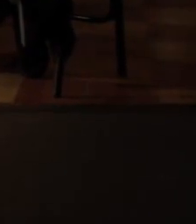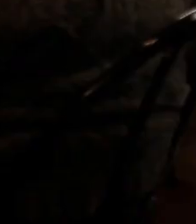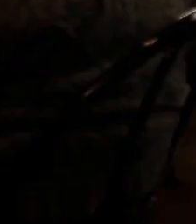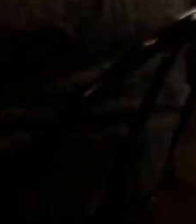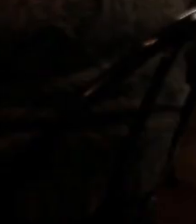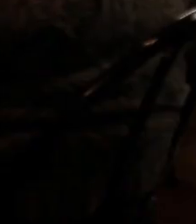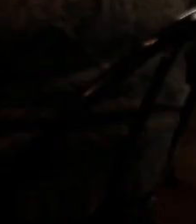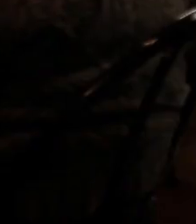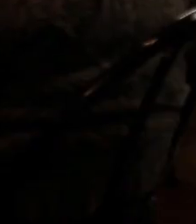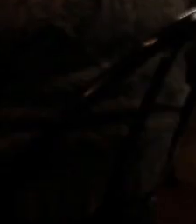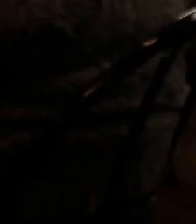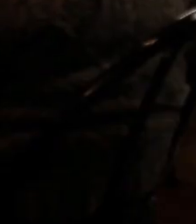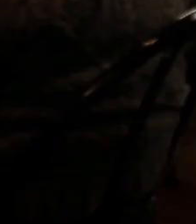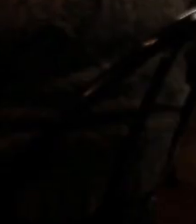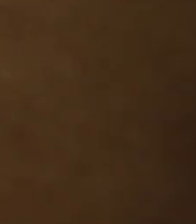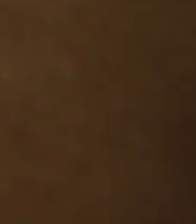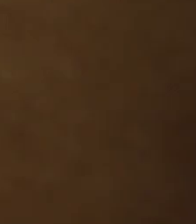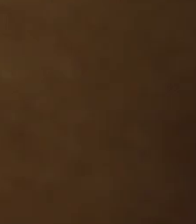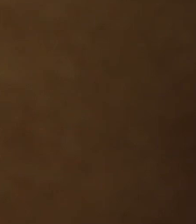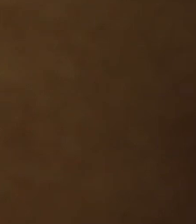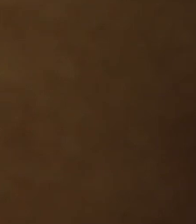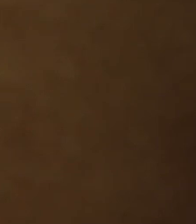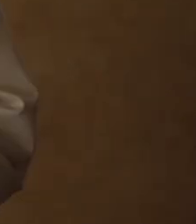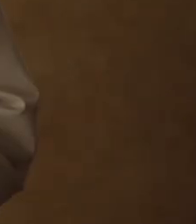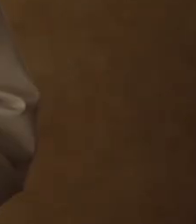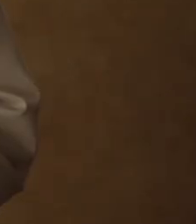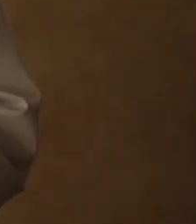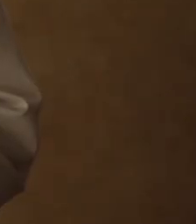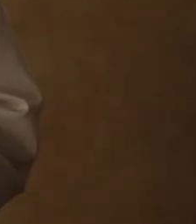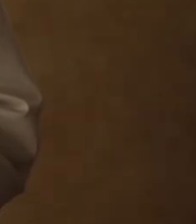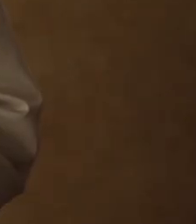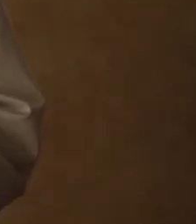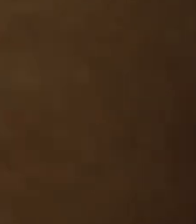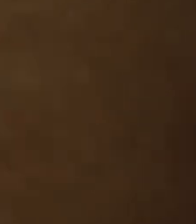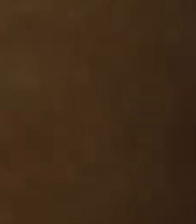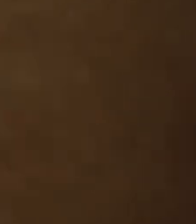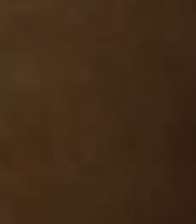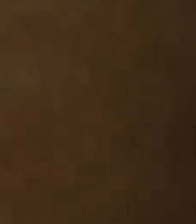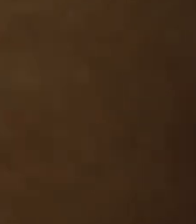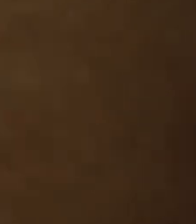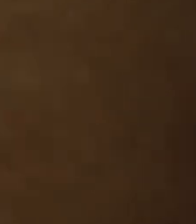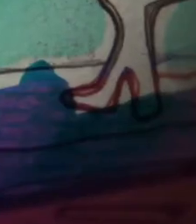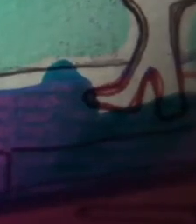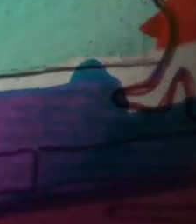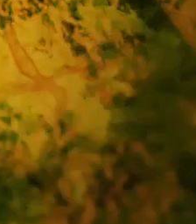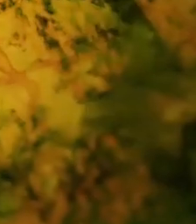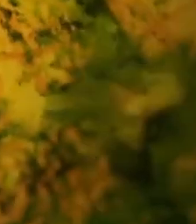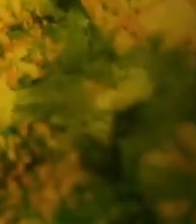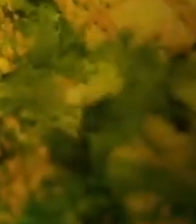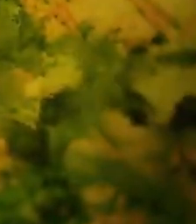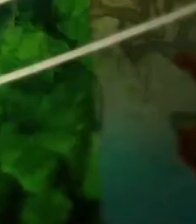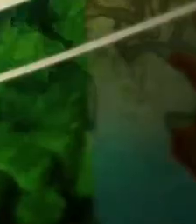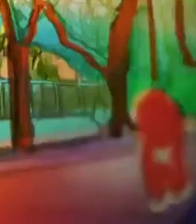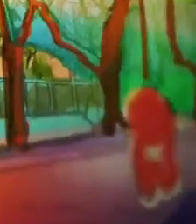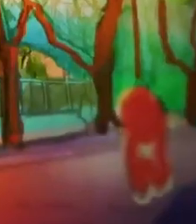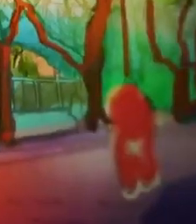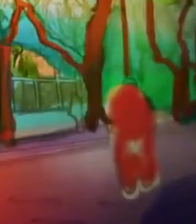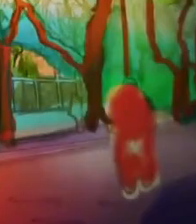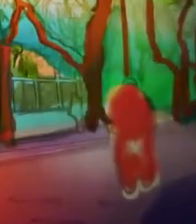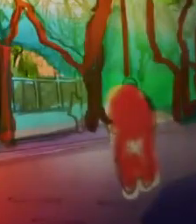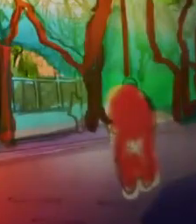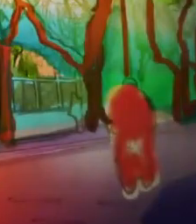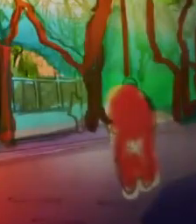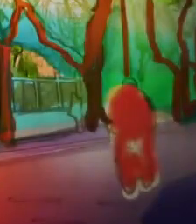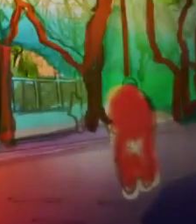avanzan, se dan a conocer las historias de vida de los protagonistas, sus deseos y tabúes. El